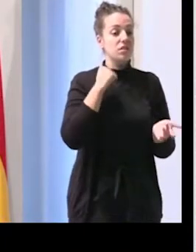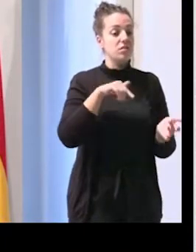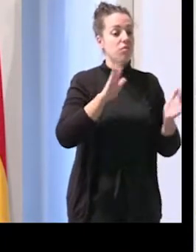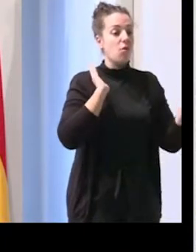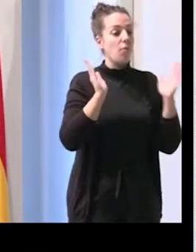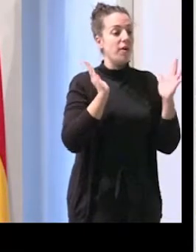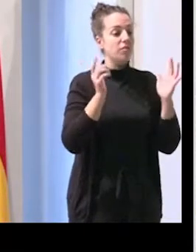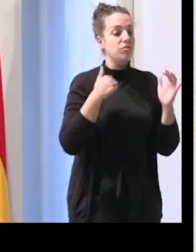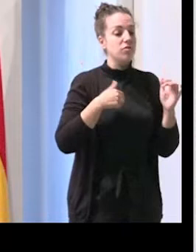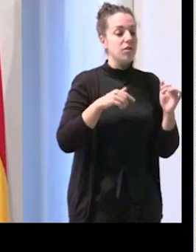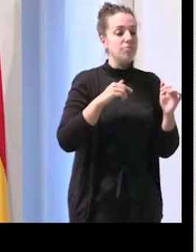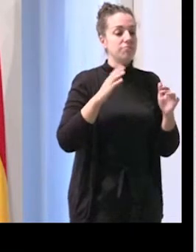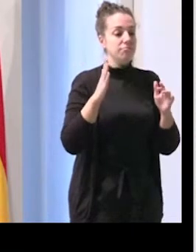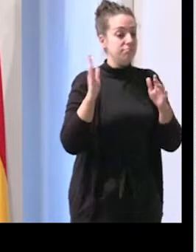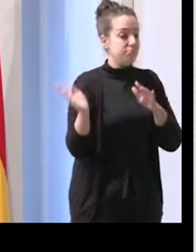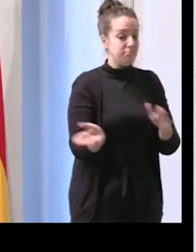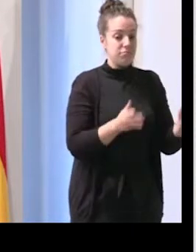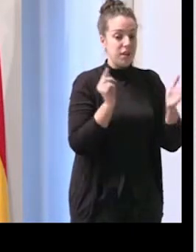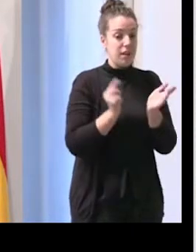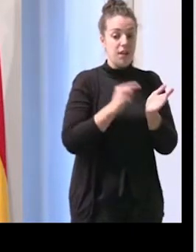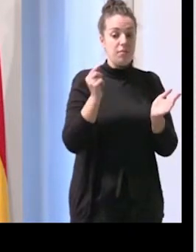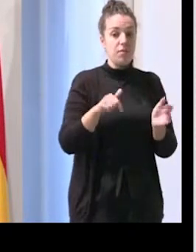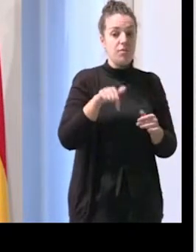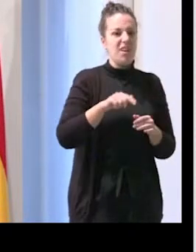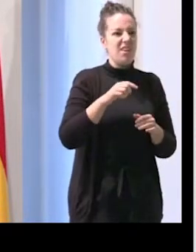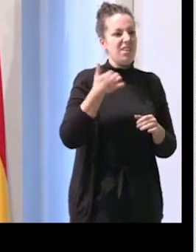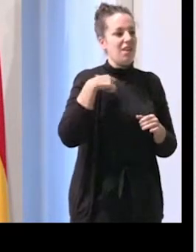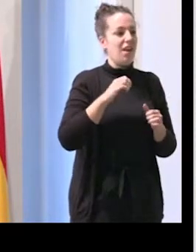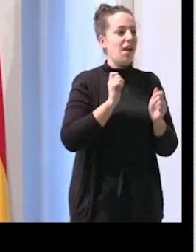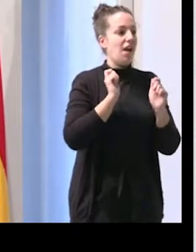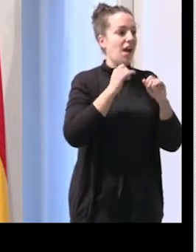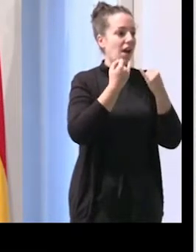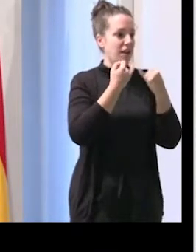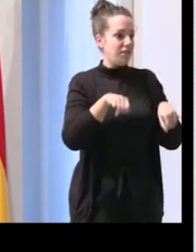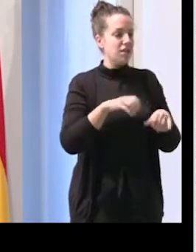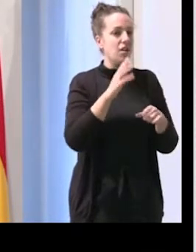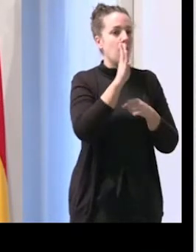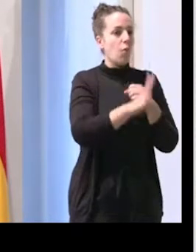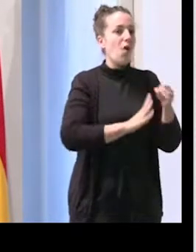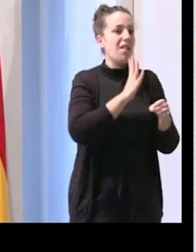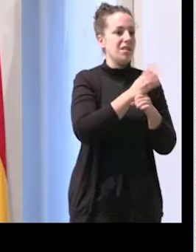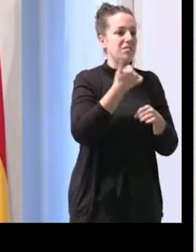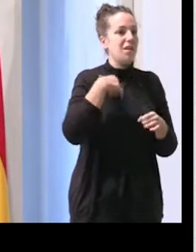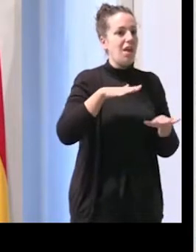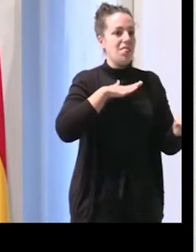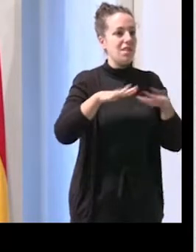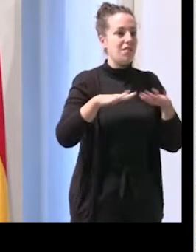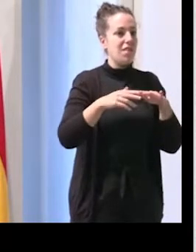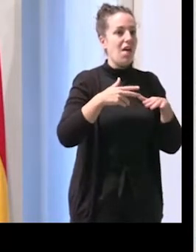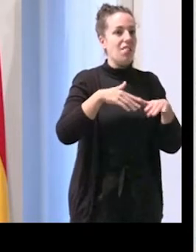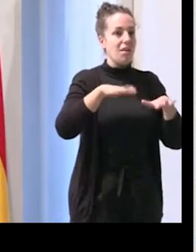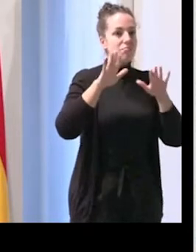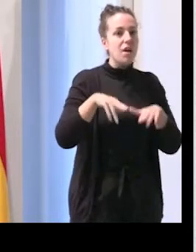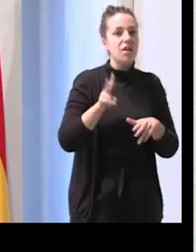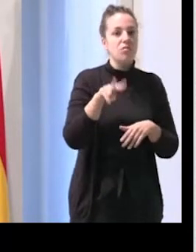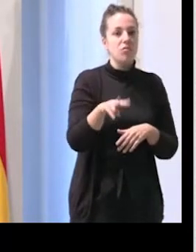tan efímero, tan pasajero, llegar a un aniversario de 40 años de actividad ininterrumpida es claramente un logro y los felicito mucho